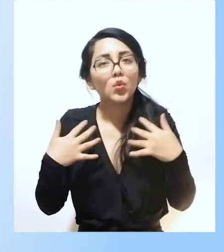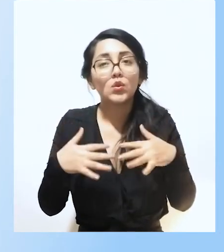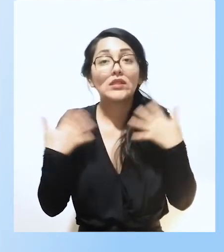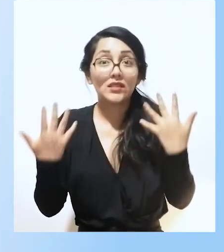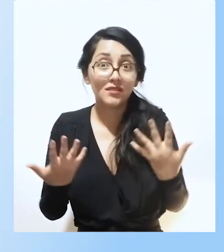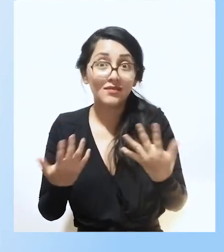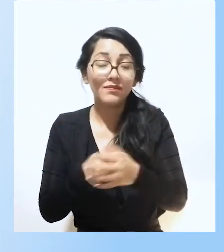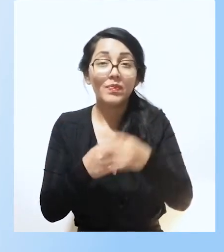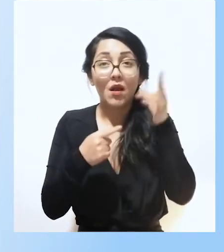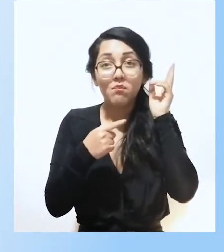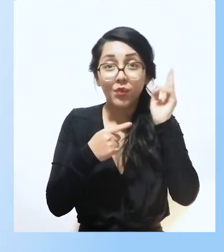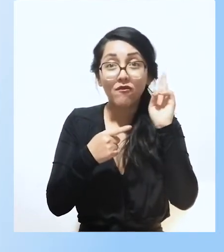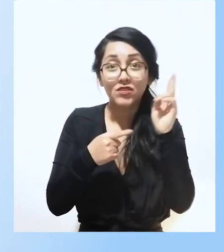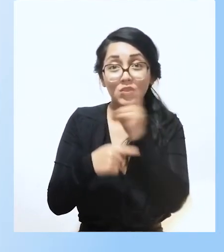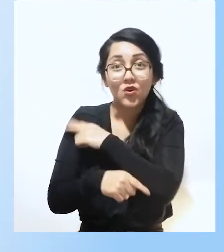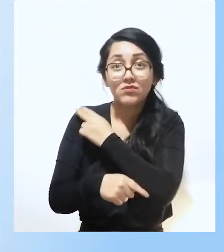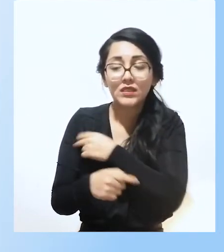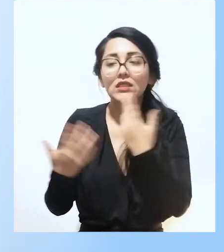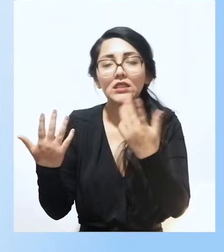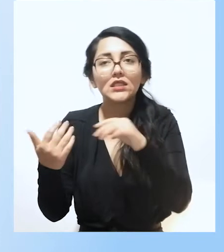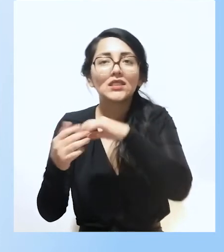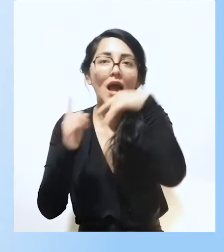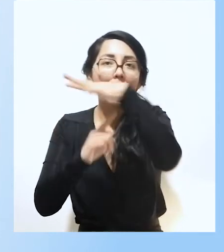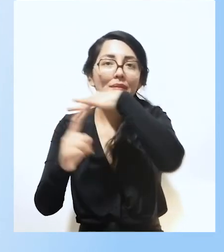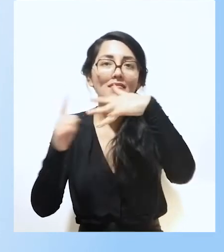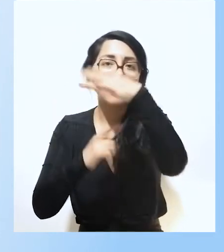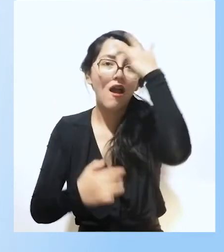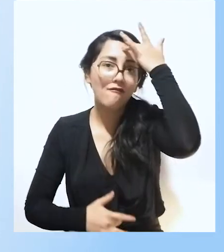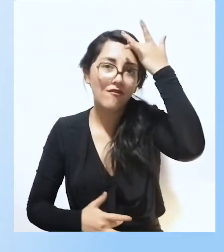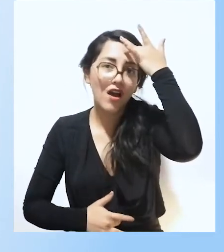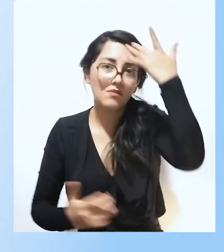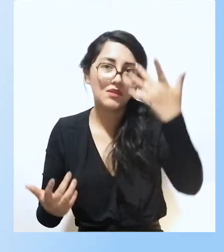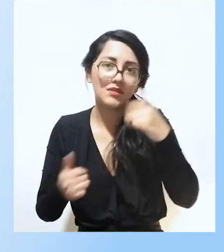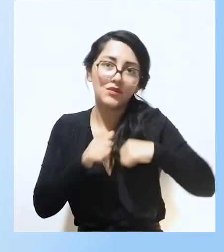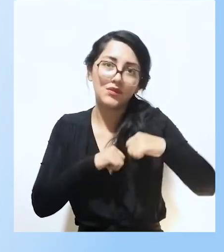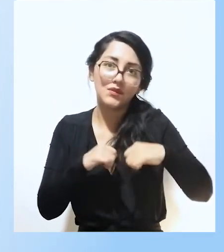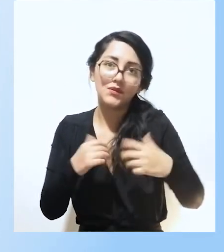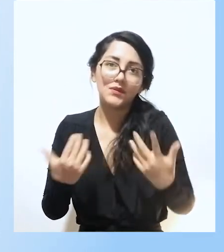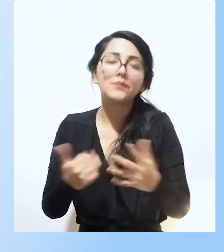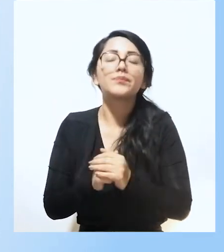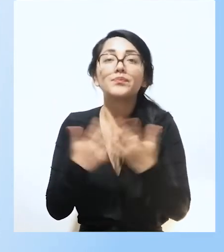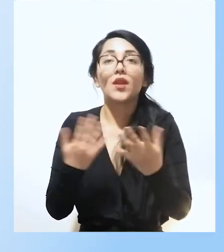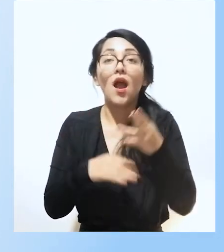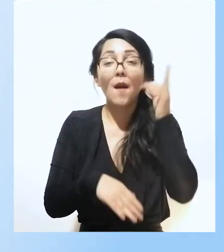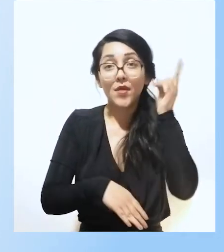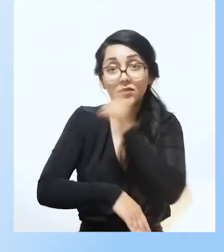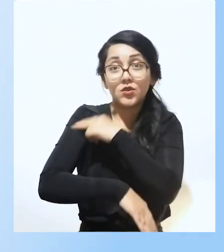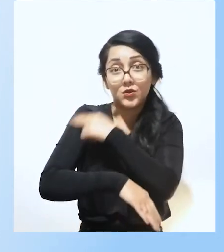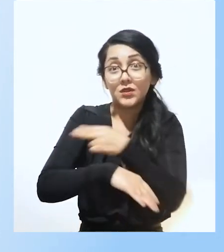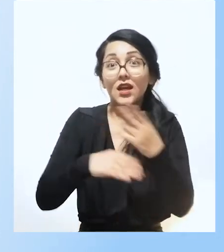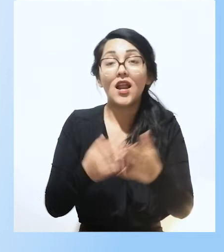en este entorno de enfermedad. Pero, no obstante, aunque la pedagogía hospitalaria, repito, se